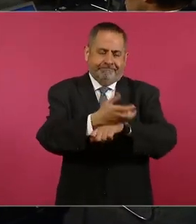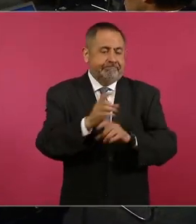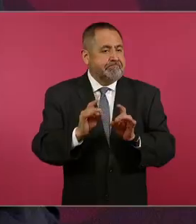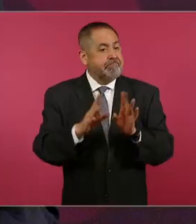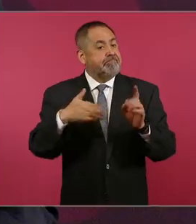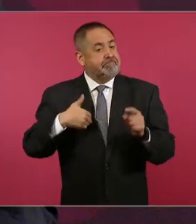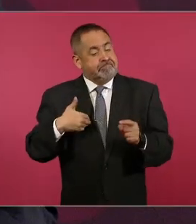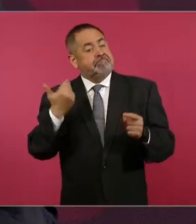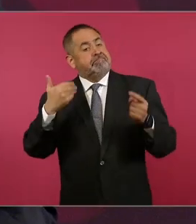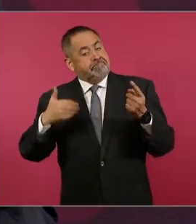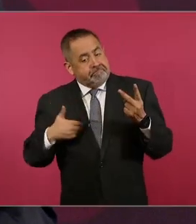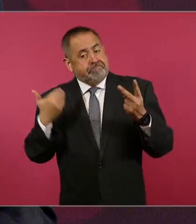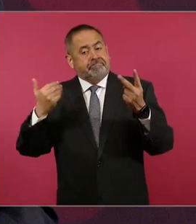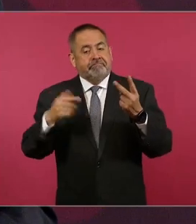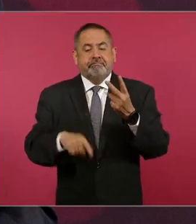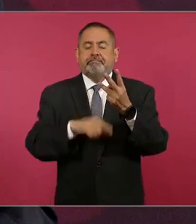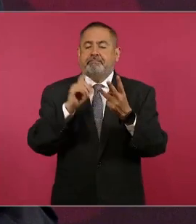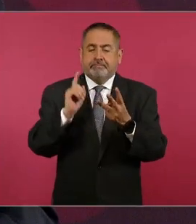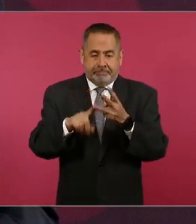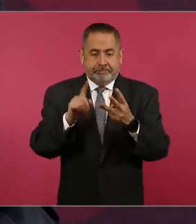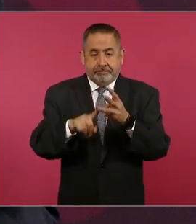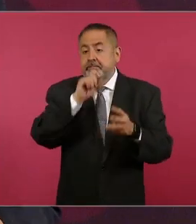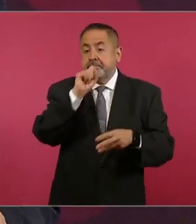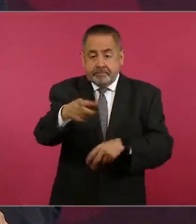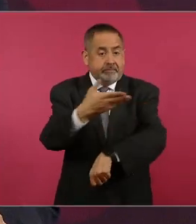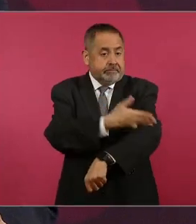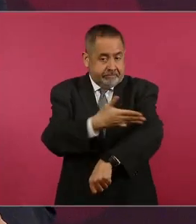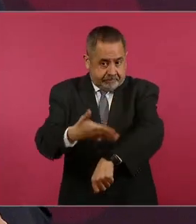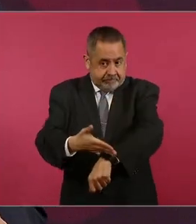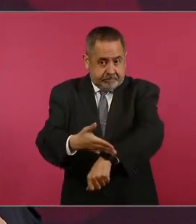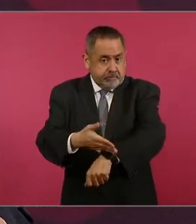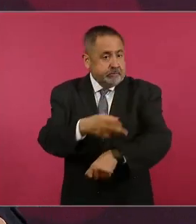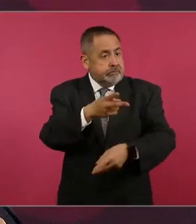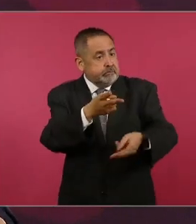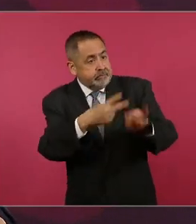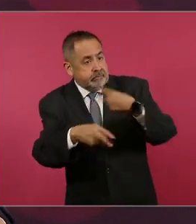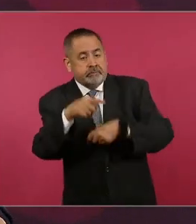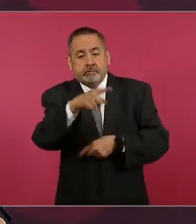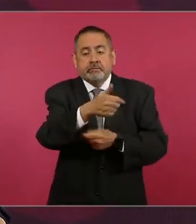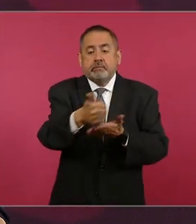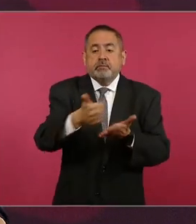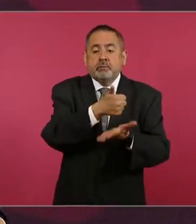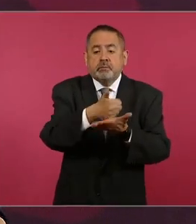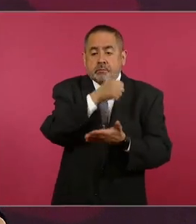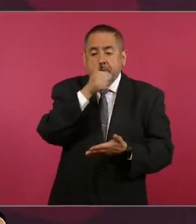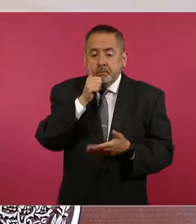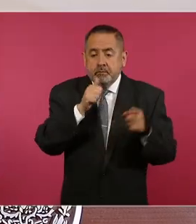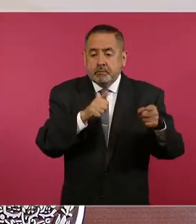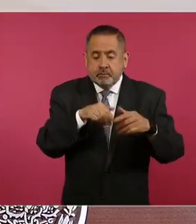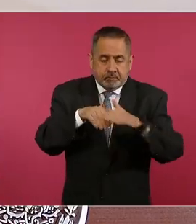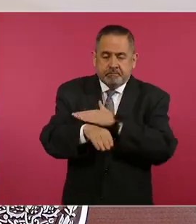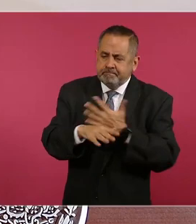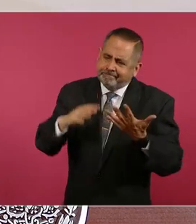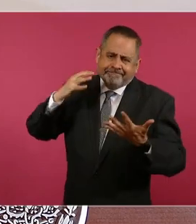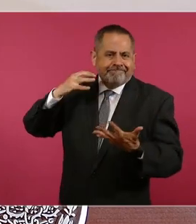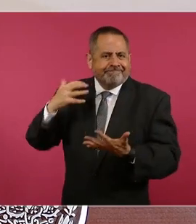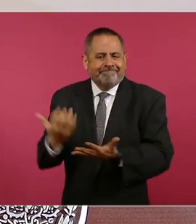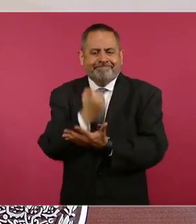Y Madero entra también por Ciudad Juárez y ahí se triunfa,